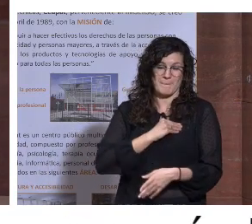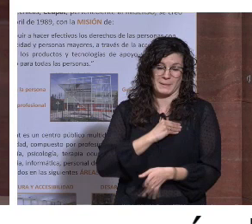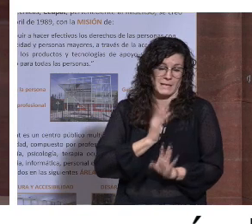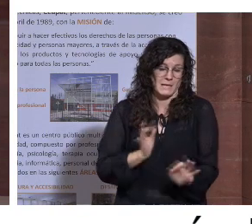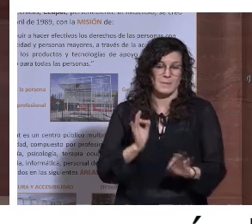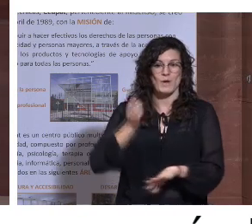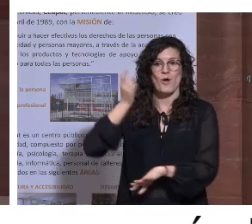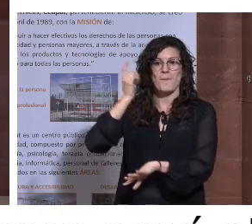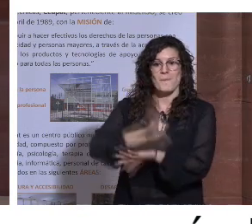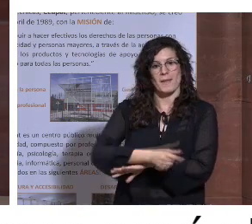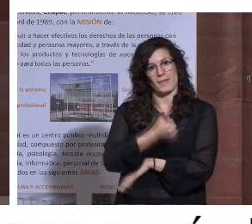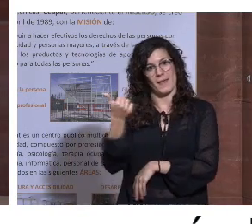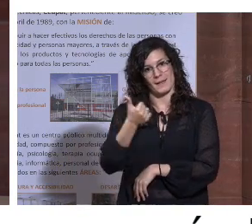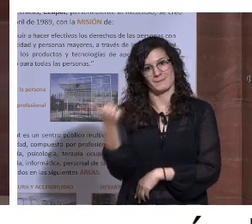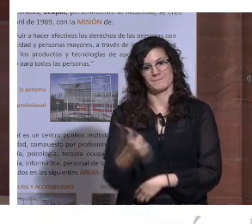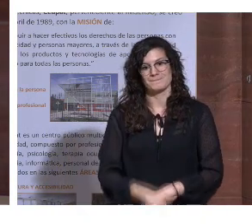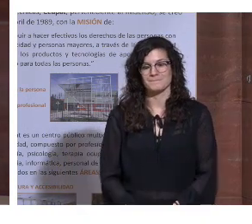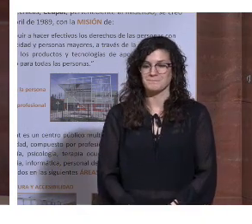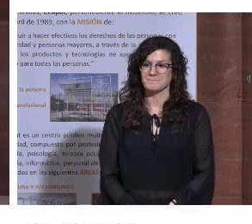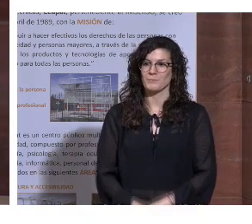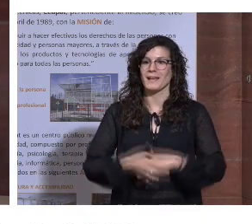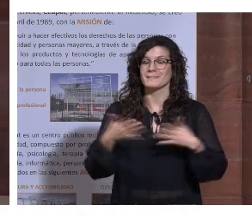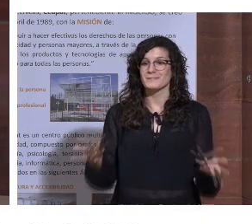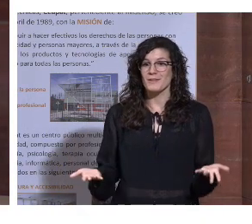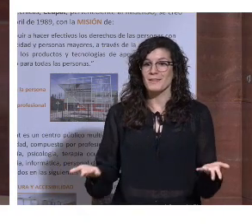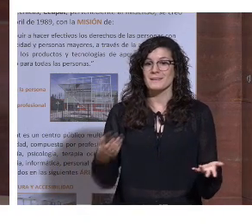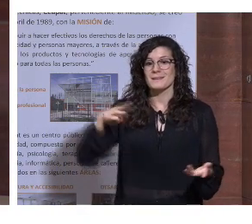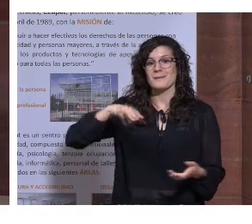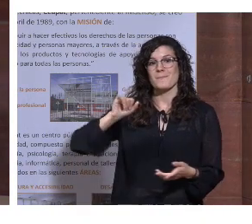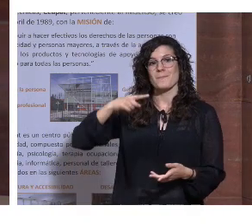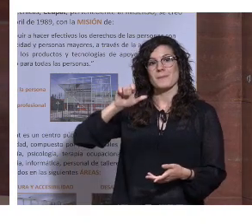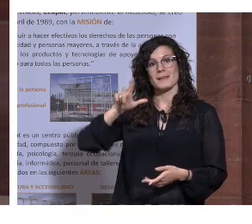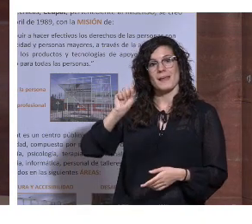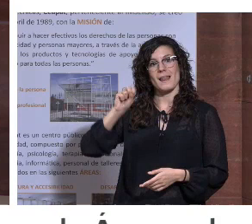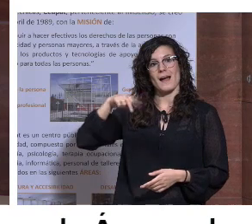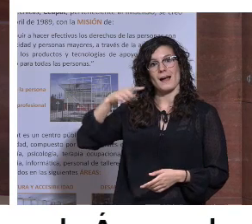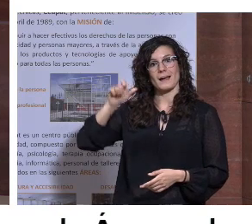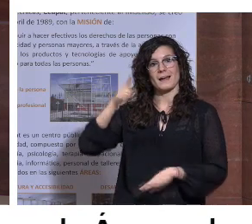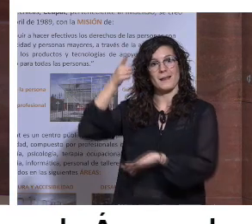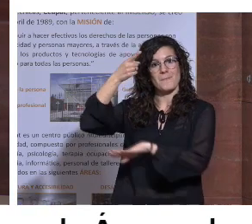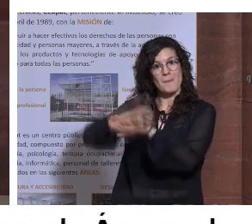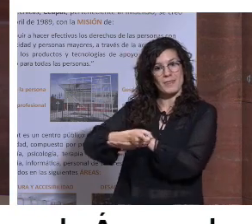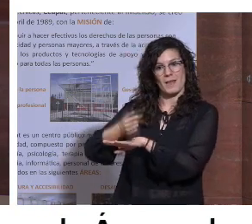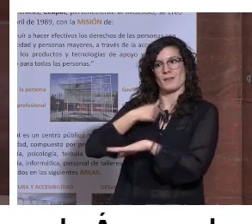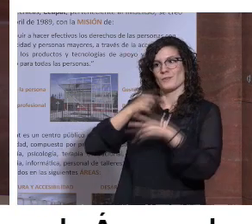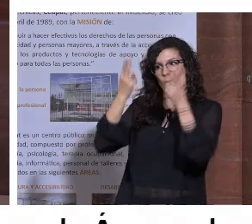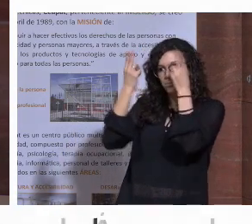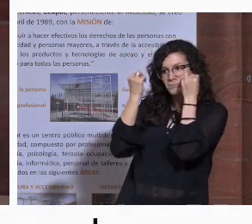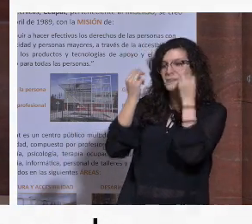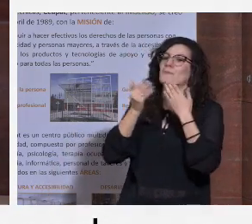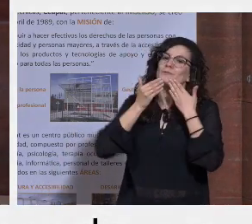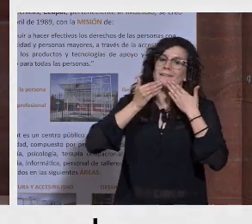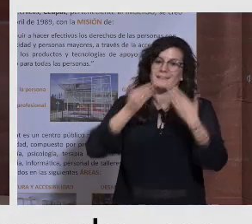el que manda ahora es Miguel Ángel. O sea que, como Miguel Ángel manda, yo le obedezco, y muchísimas